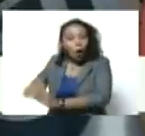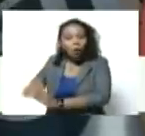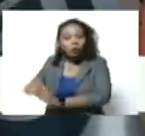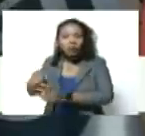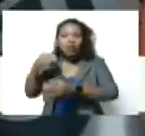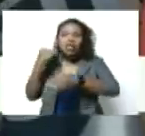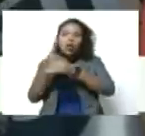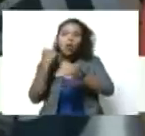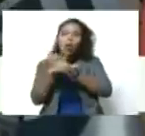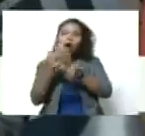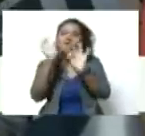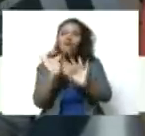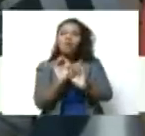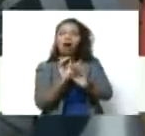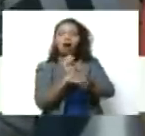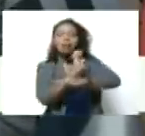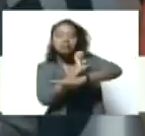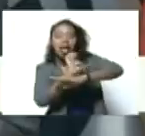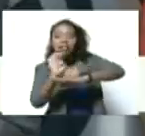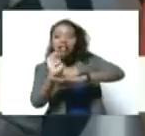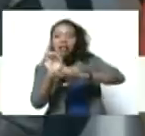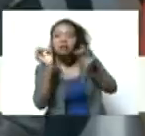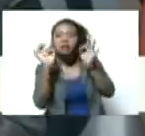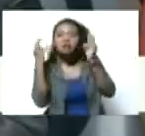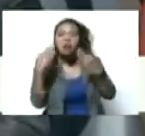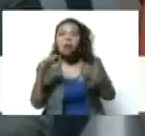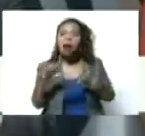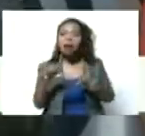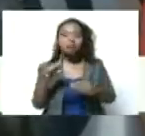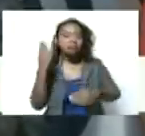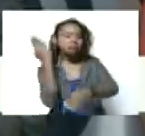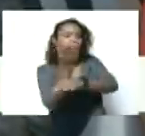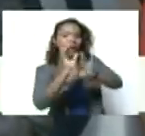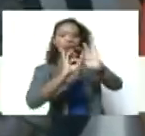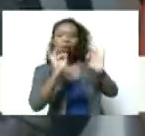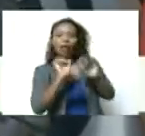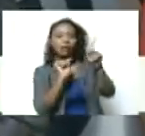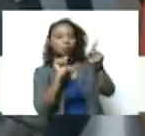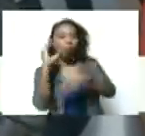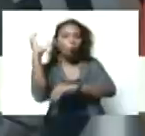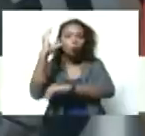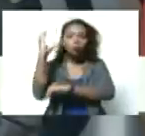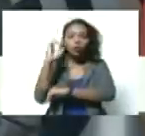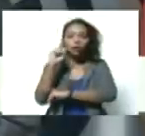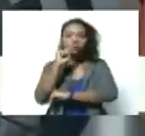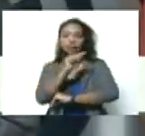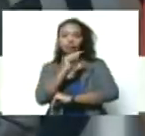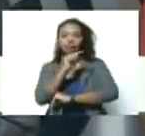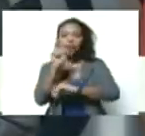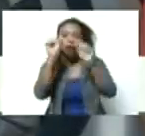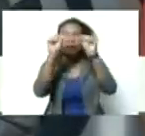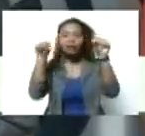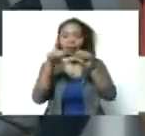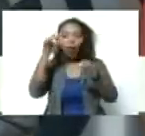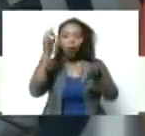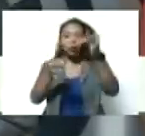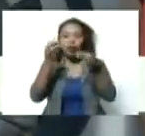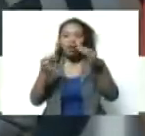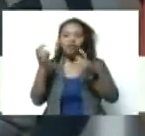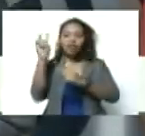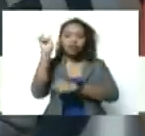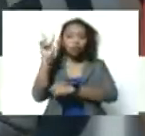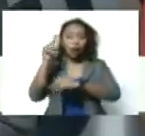una simple estadística de víctimas sin que haya sanción. En el caso del sistema de justicia